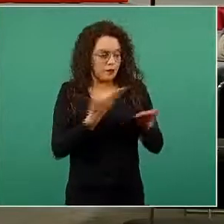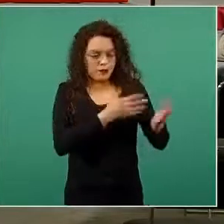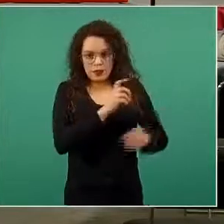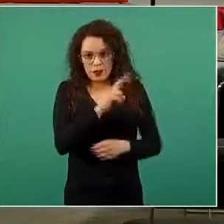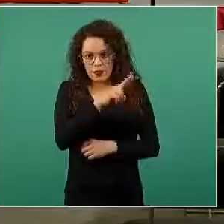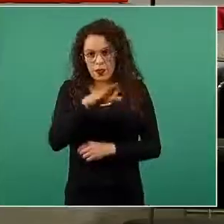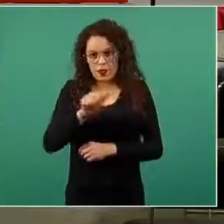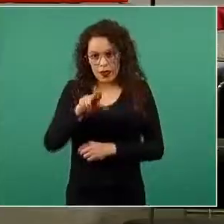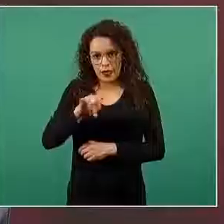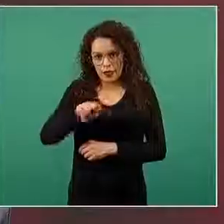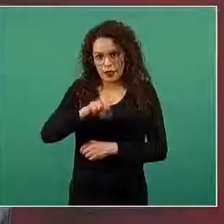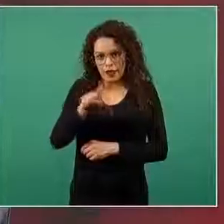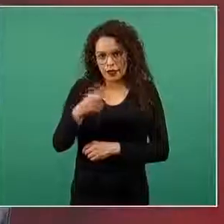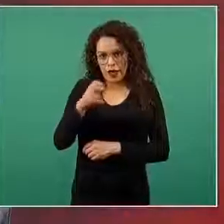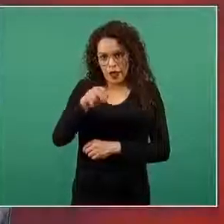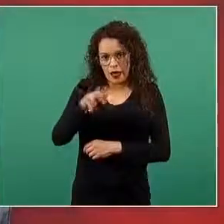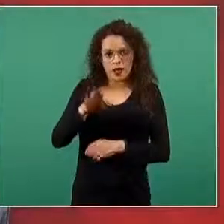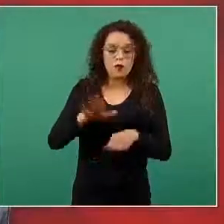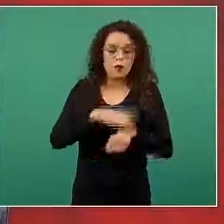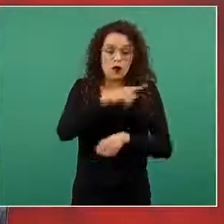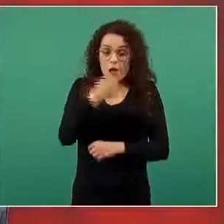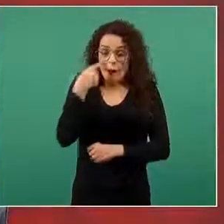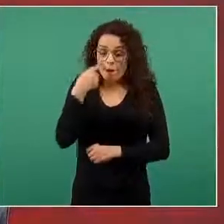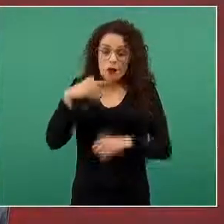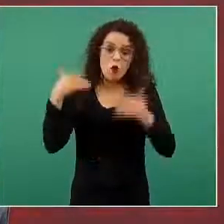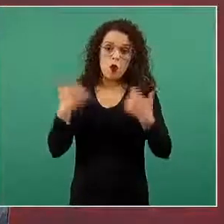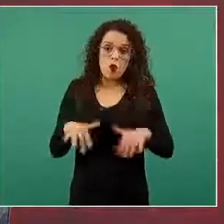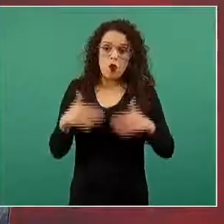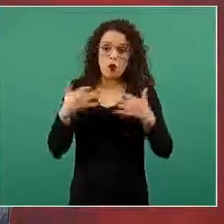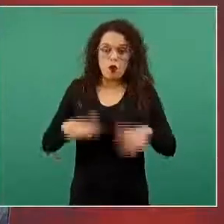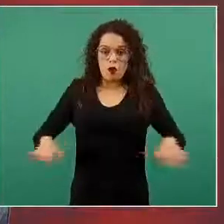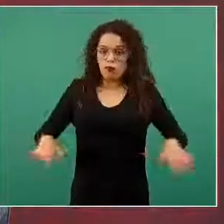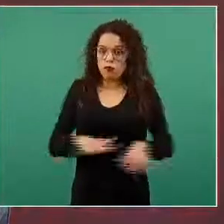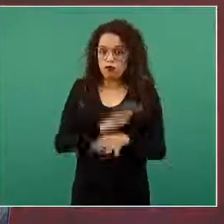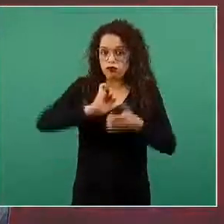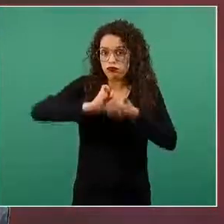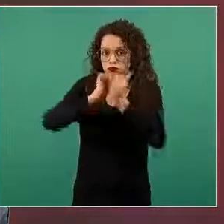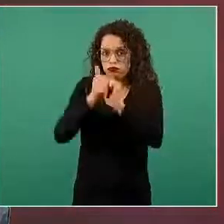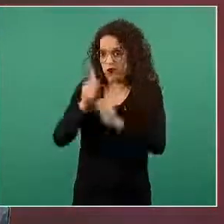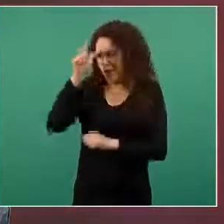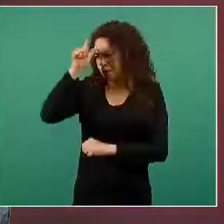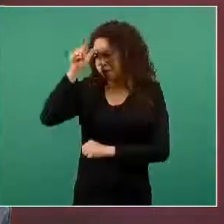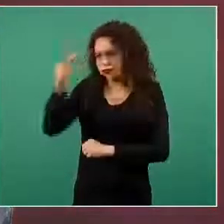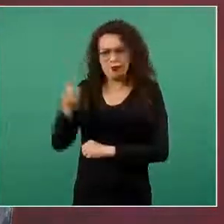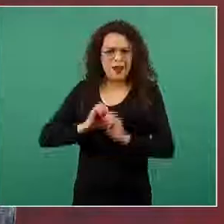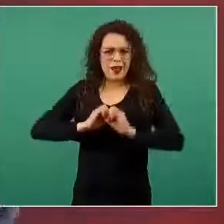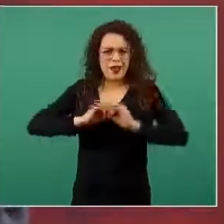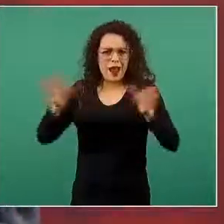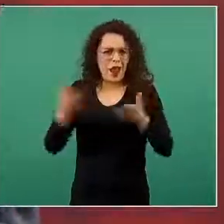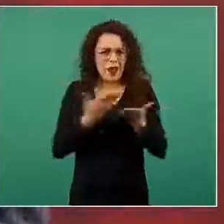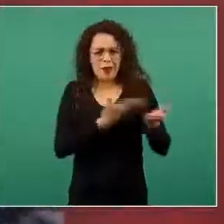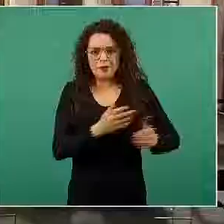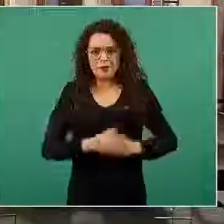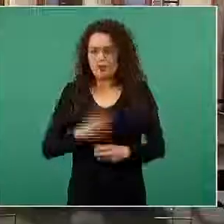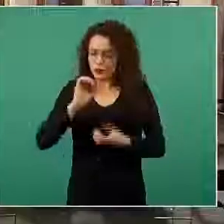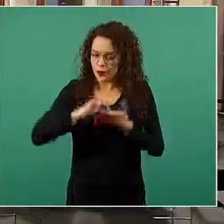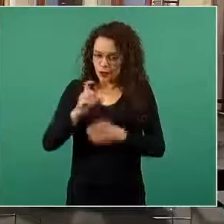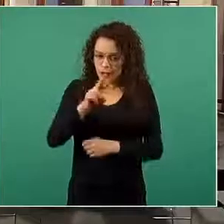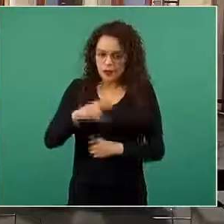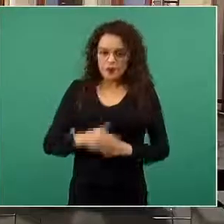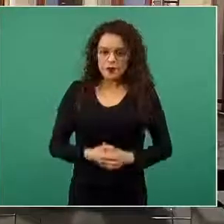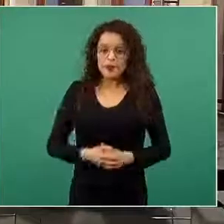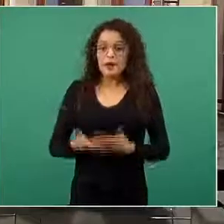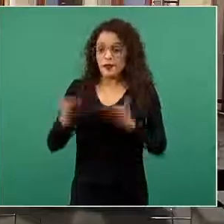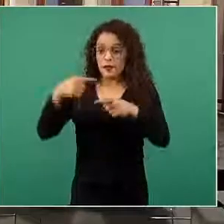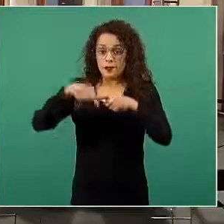es justo en donde vemos la punta de lanza de esta transformación en ese sentido. Muchas gracias, doctor. Pues vamos a abrir